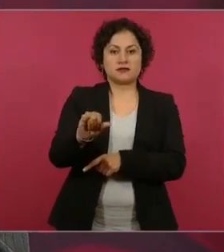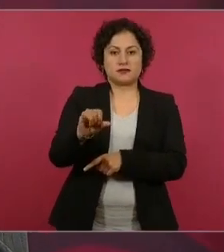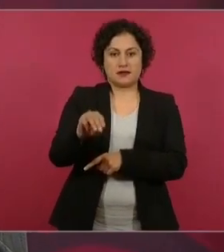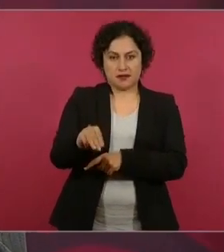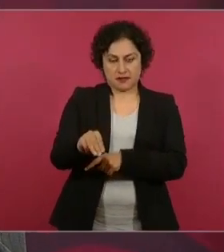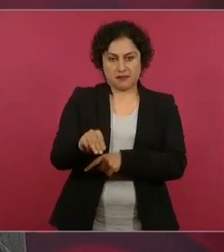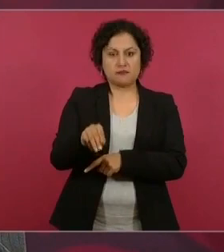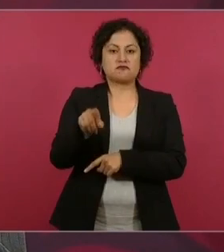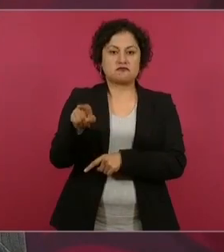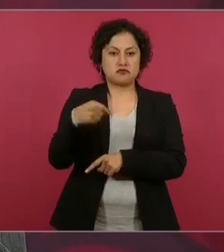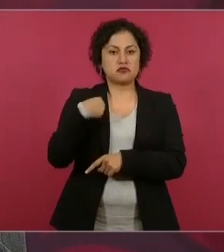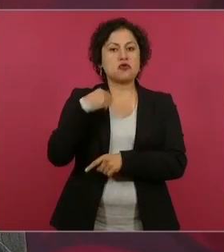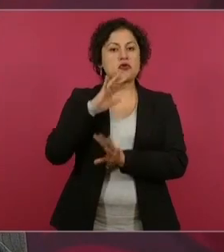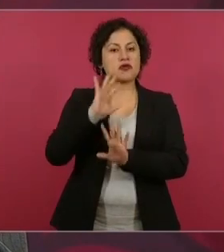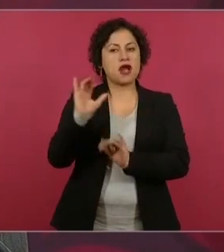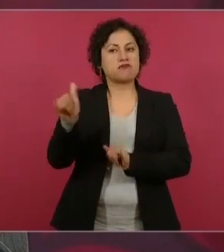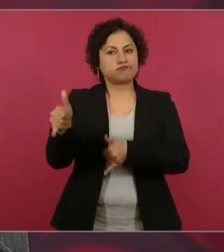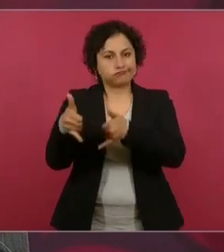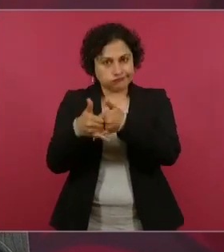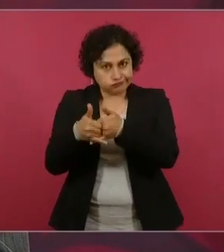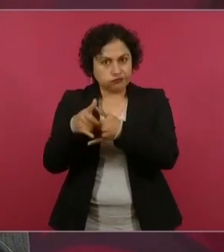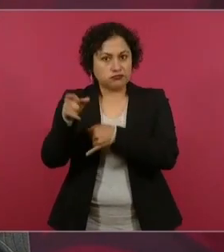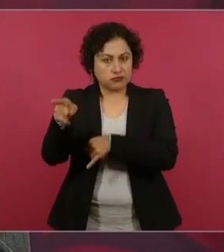un hotel,